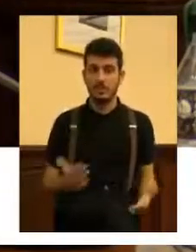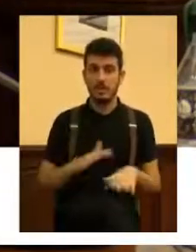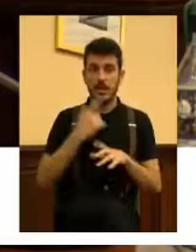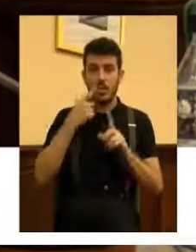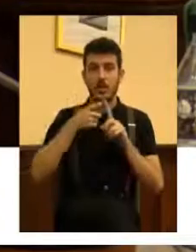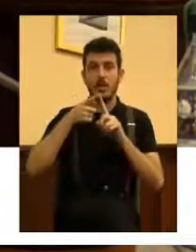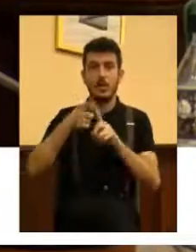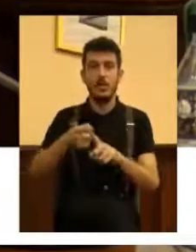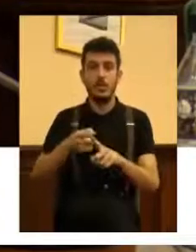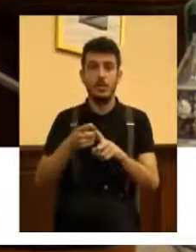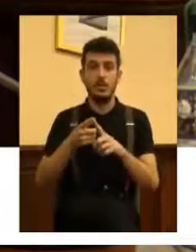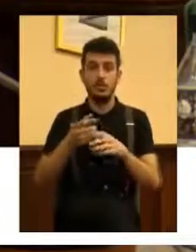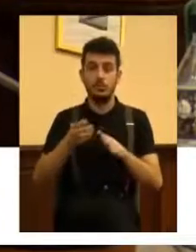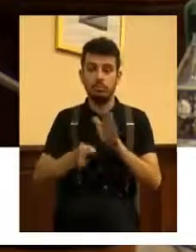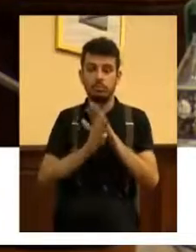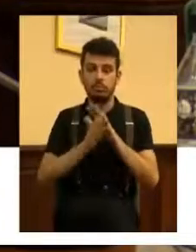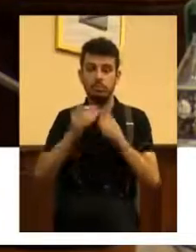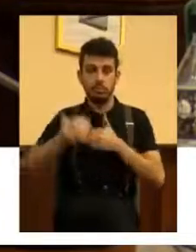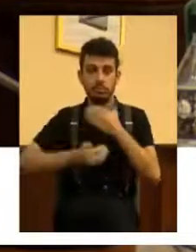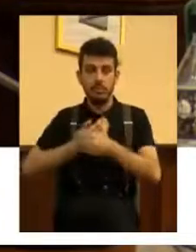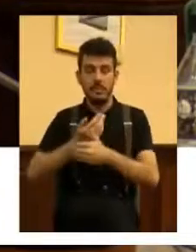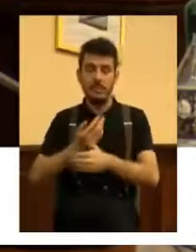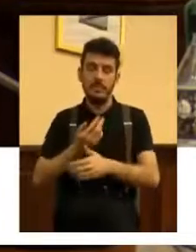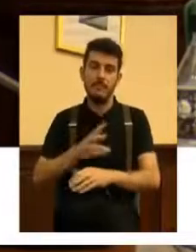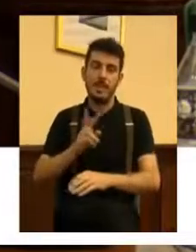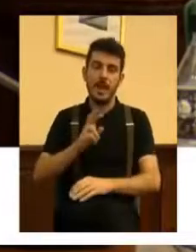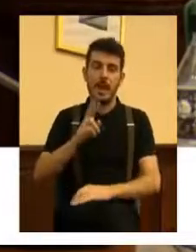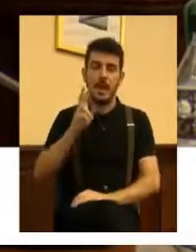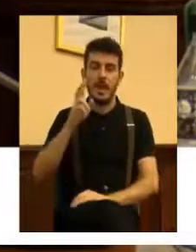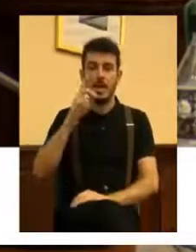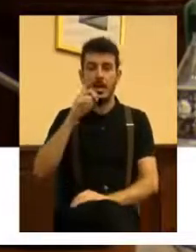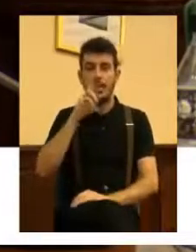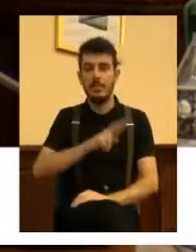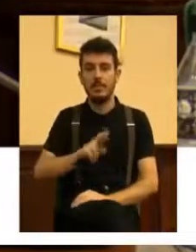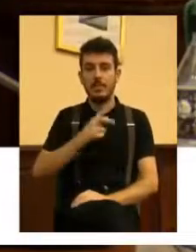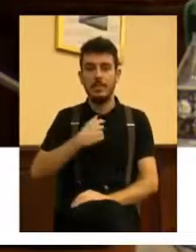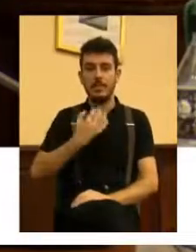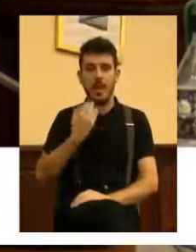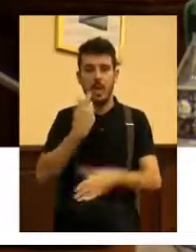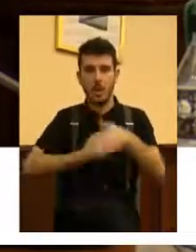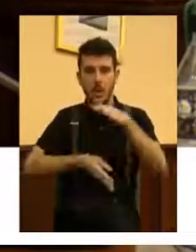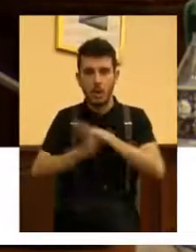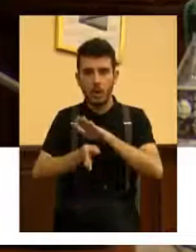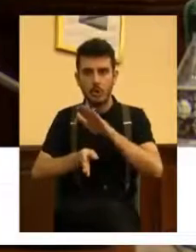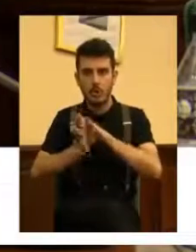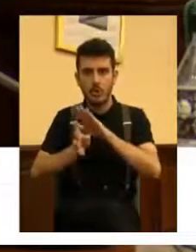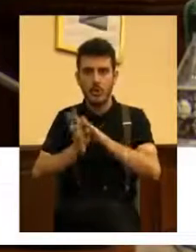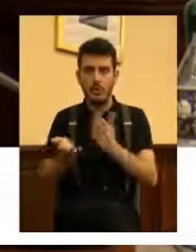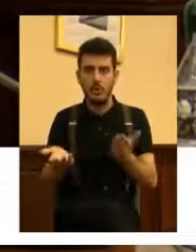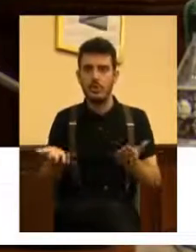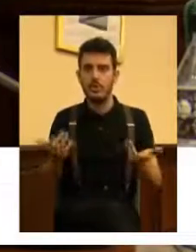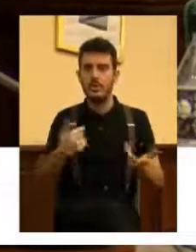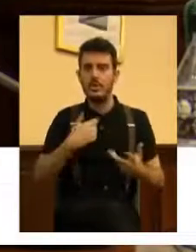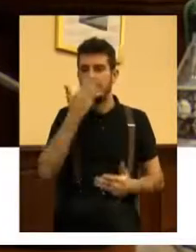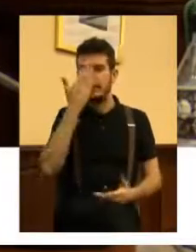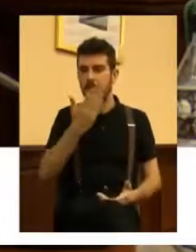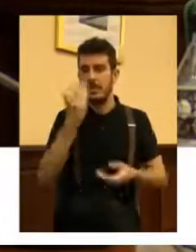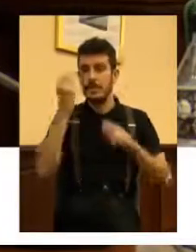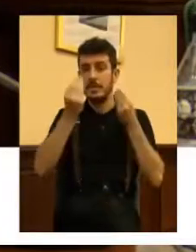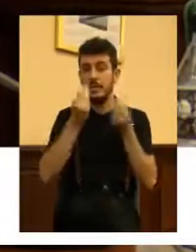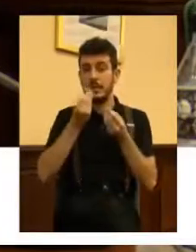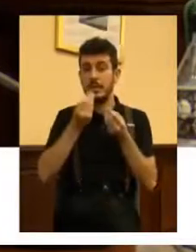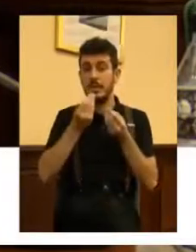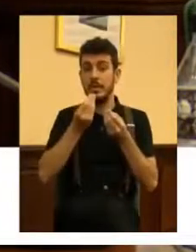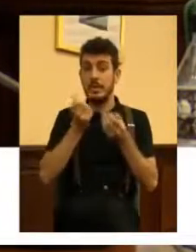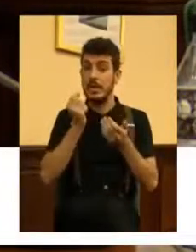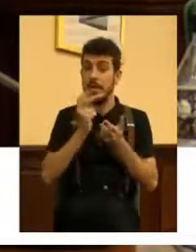continuar, tiene que tener, valga la redundancia de nuevo, continuidad. Y además es que creemos sinceramente que esta iniciativa